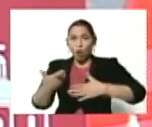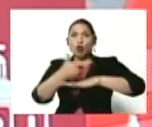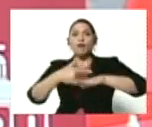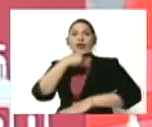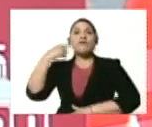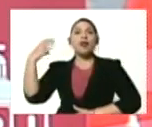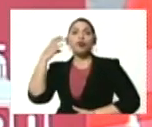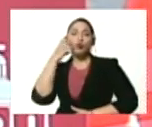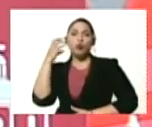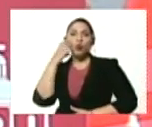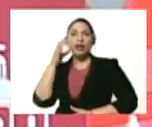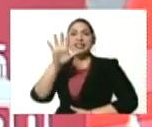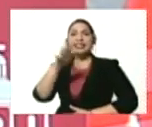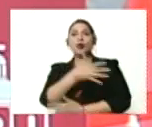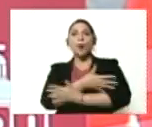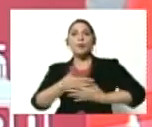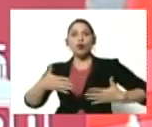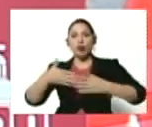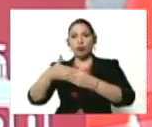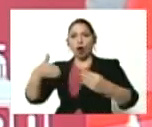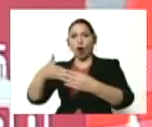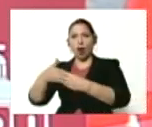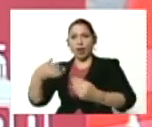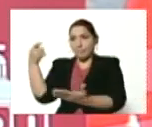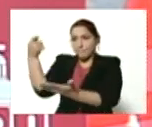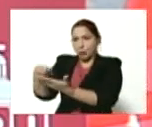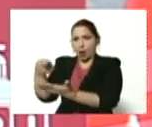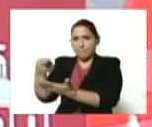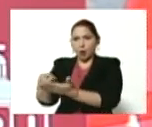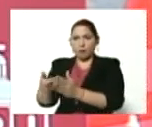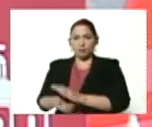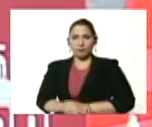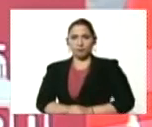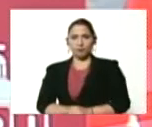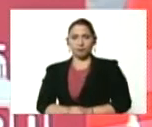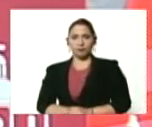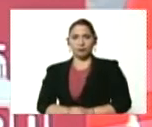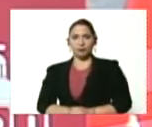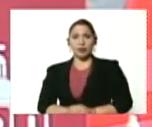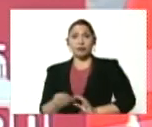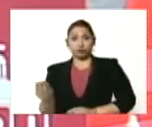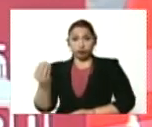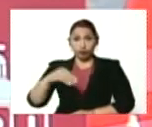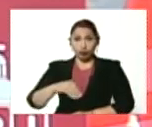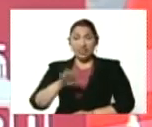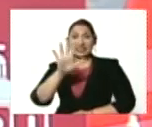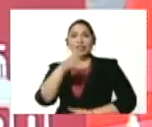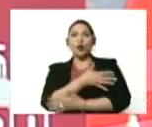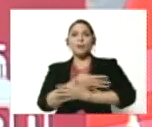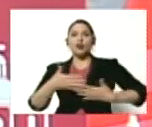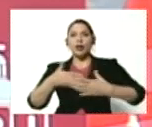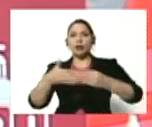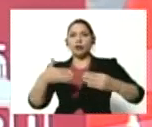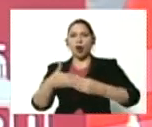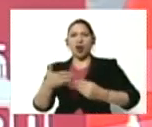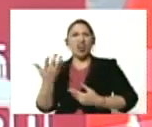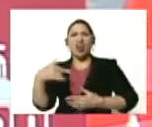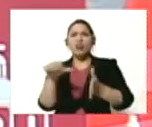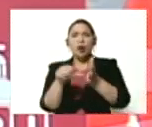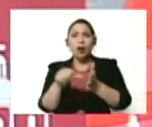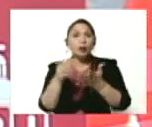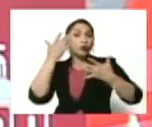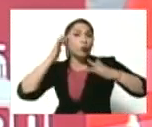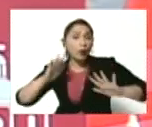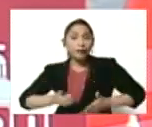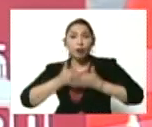Duque 5 millones de dólares y que además esos 5 millones de dólares provenían de la supuesta ayuda